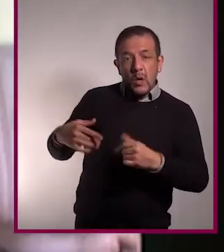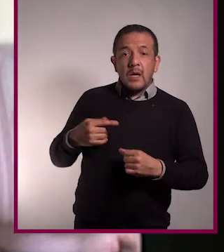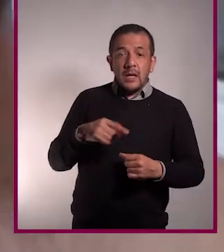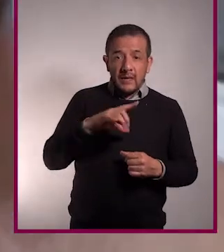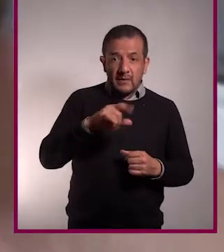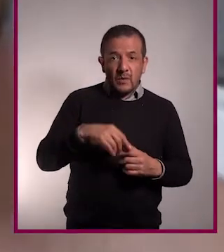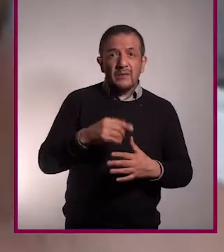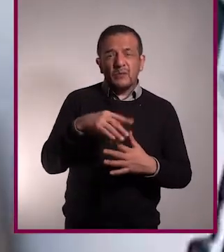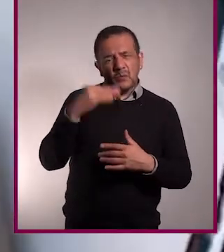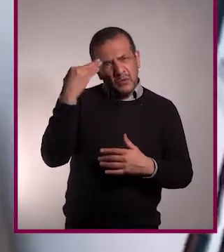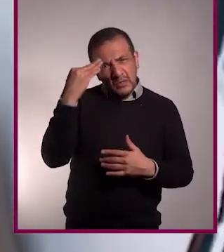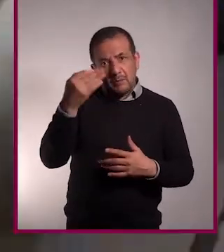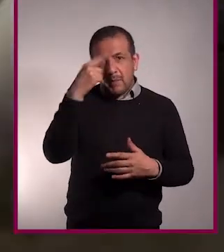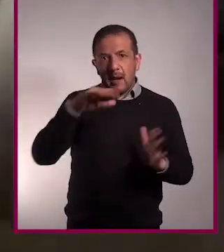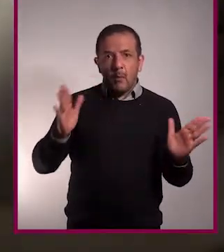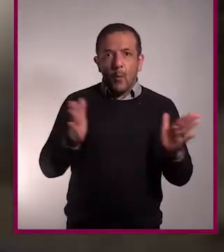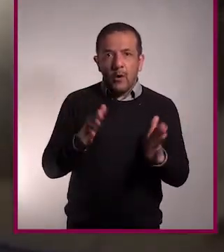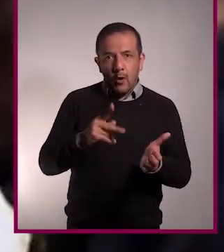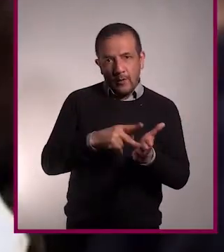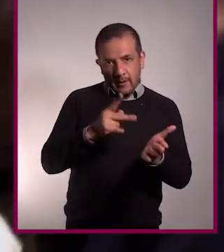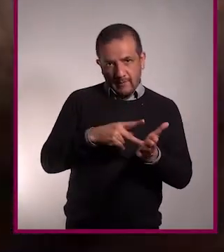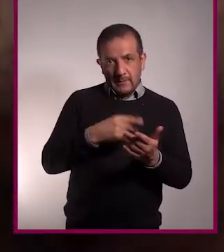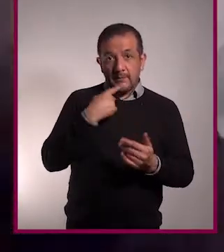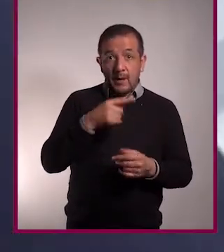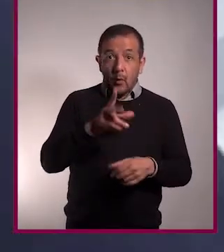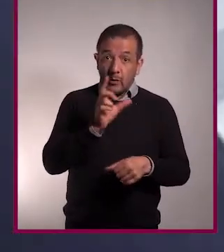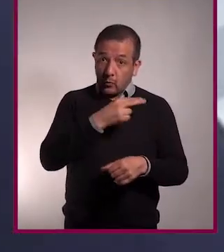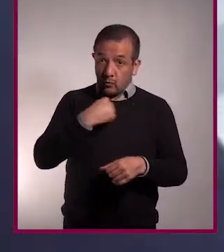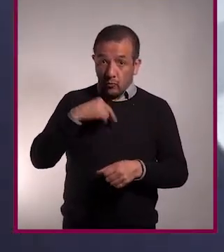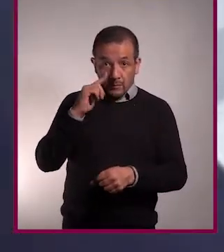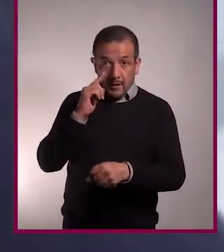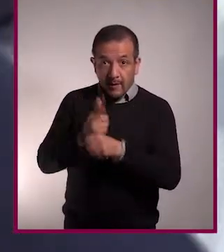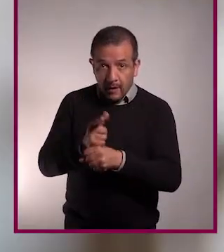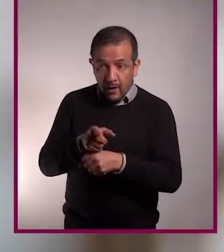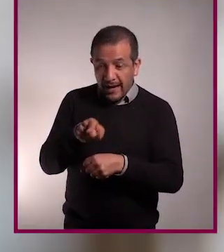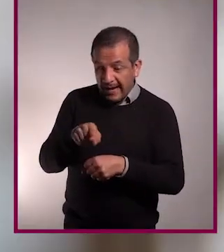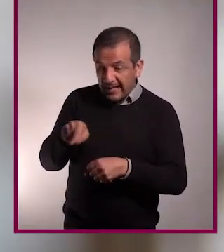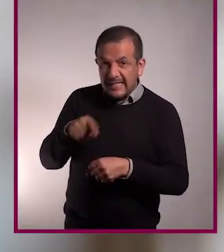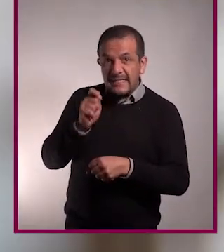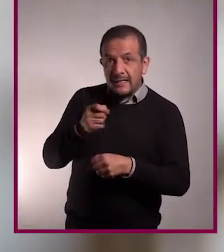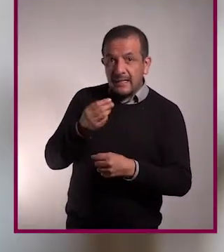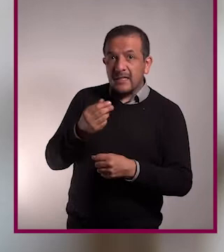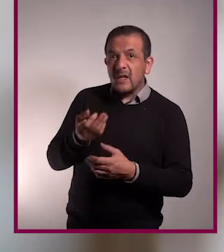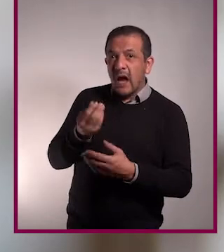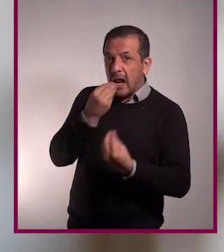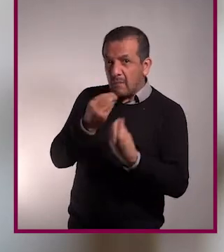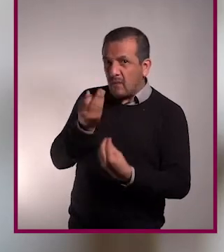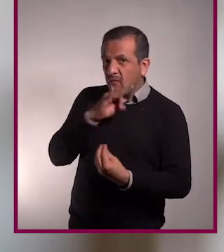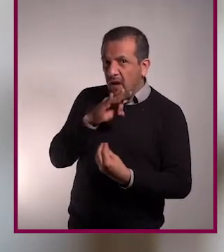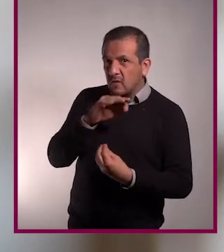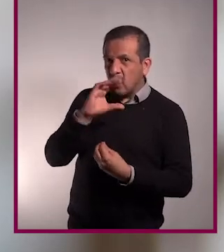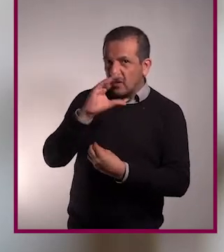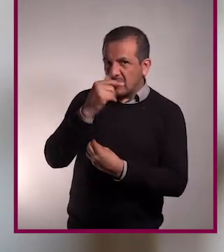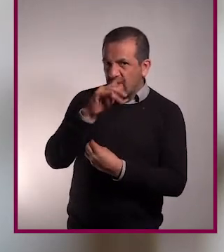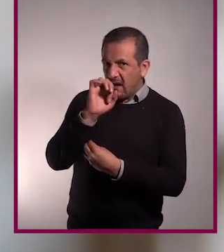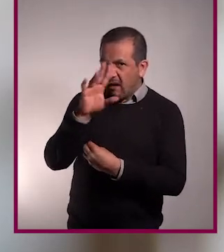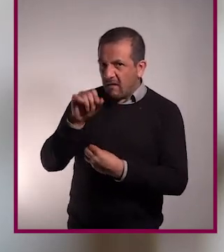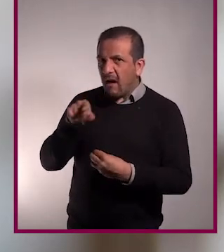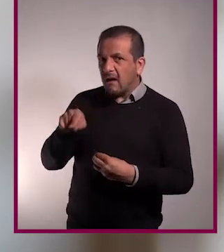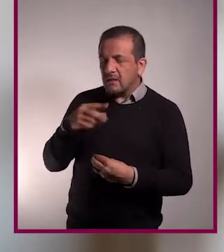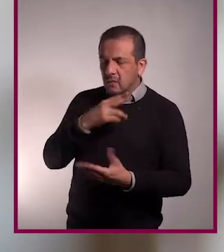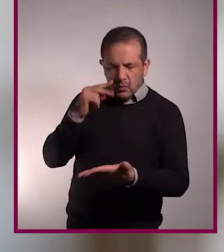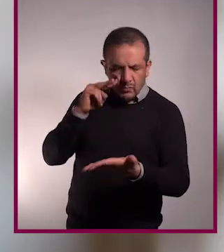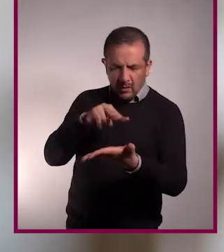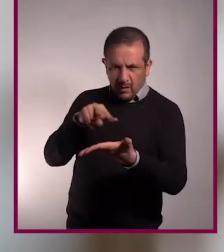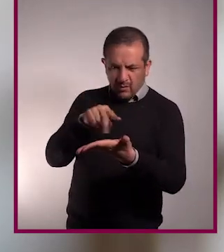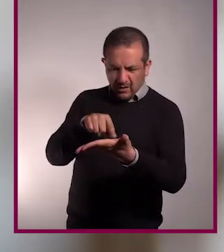sufrió daños en el hígado, y tardó meses en recuperarse del experimento. Una técnica sencilla para identificar un alimento chatarra es